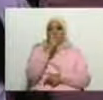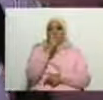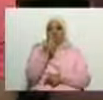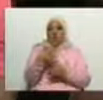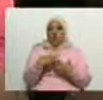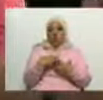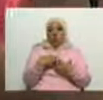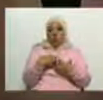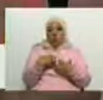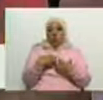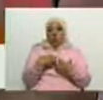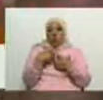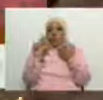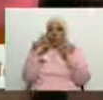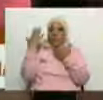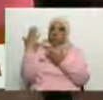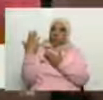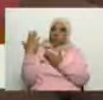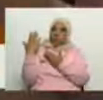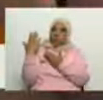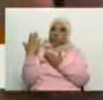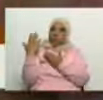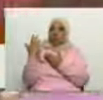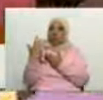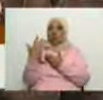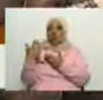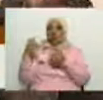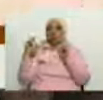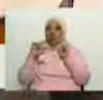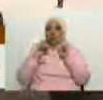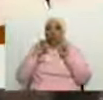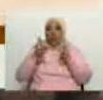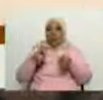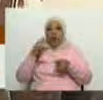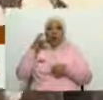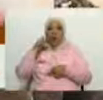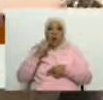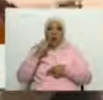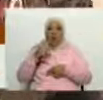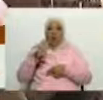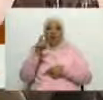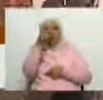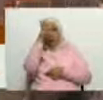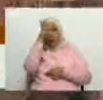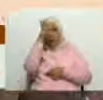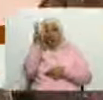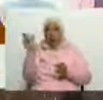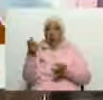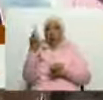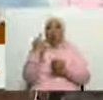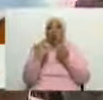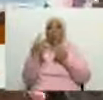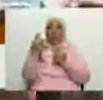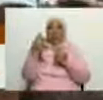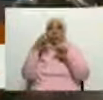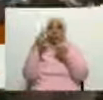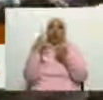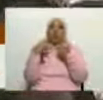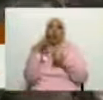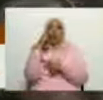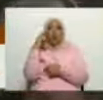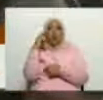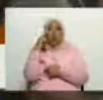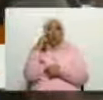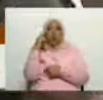La avenida Independencia de Coro, desde los Tres Platos hasta el Paseo Bicentenario, fue inundada de globos, pancartas y prendas rosas para conmemorar